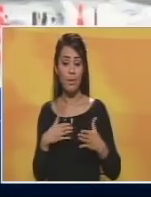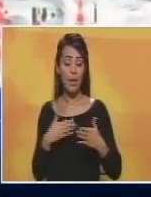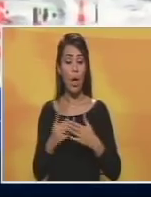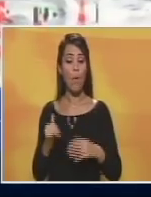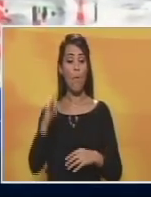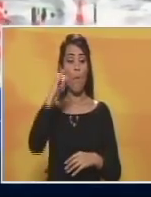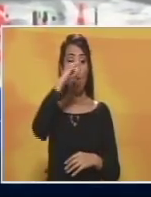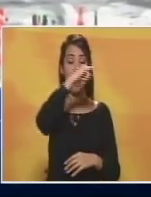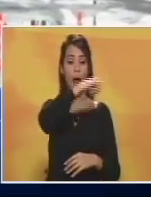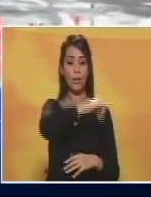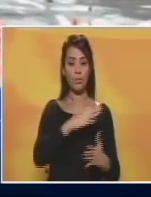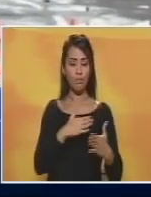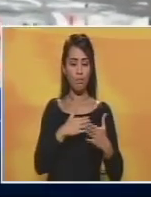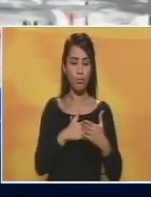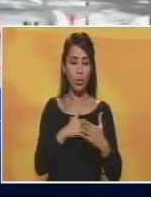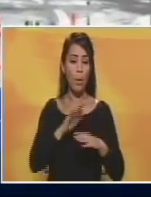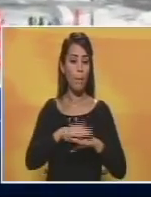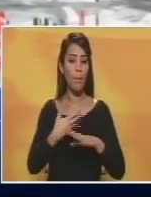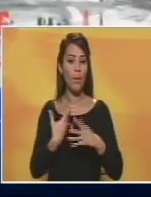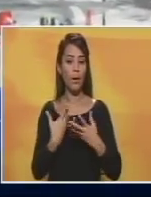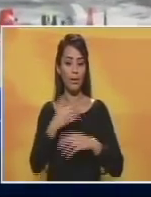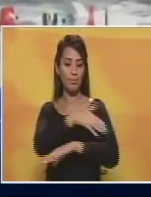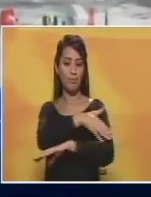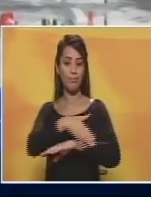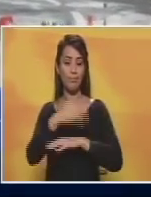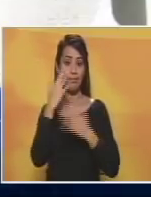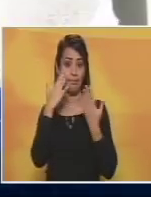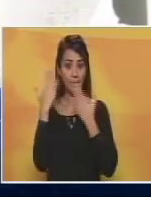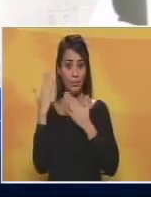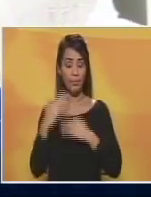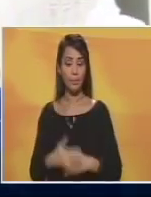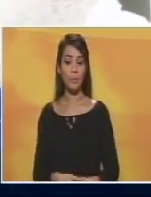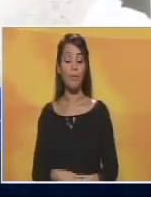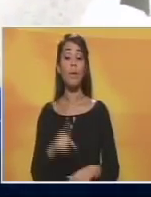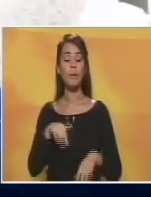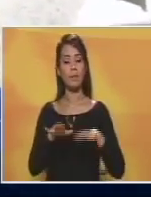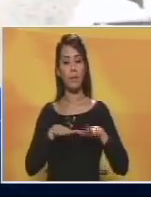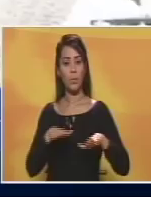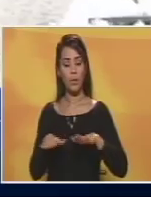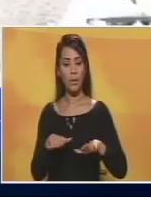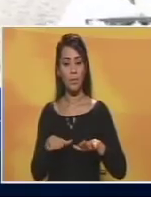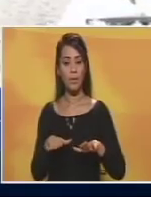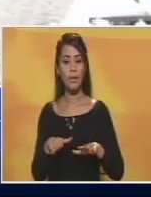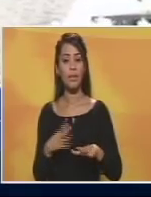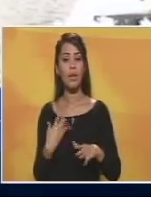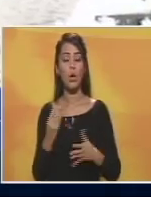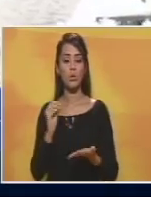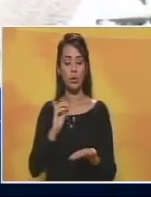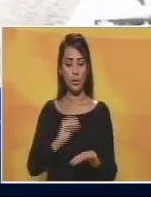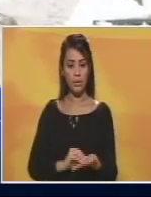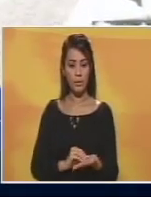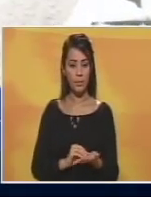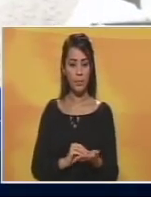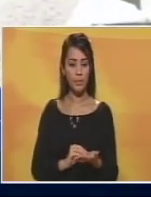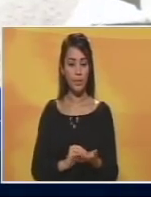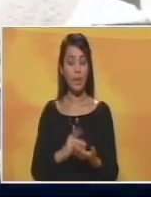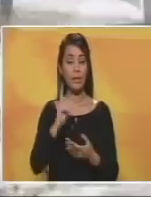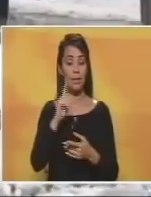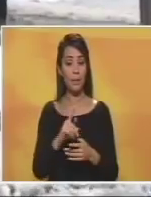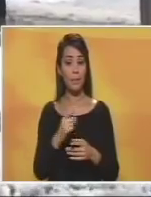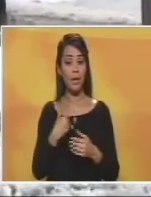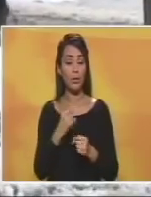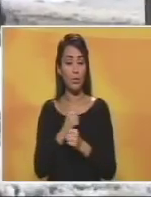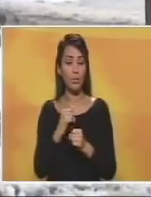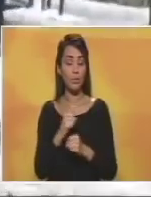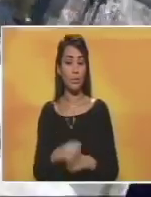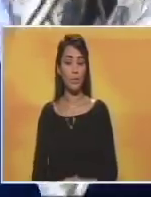que llenó la ciudad de un manto blanco de 15 centímetros. Para este jueves están previstas nuevas precipitaciones y bajas temperaturas.